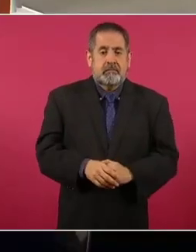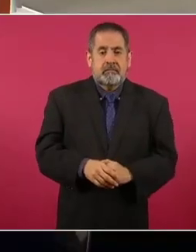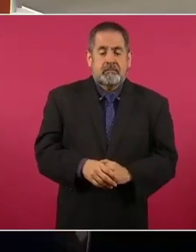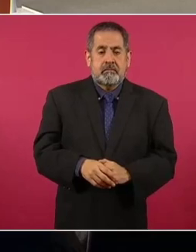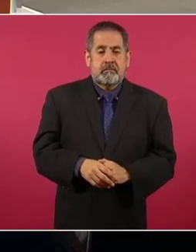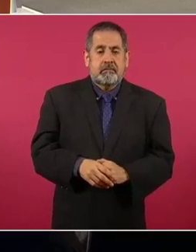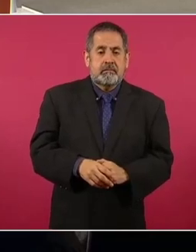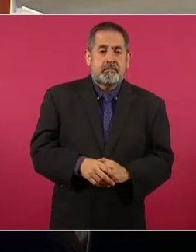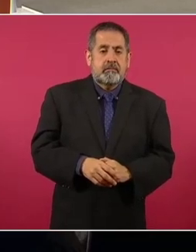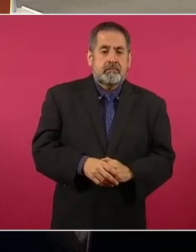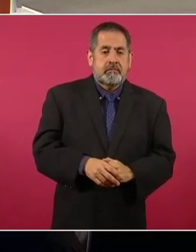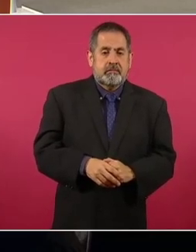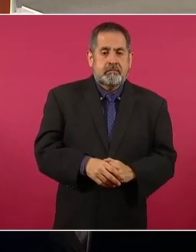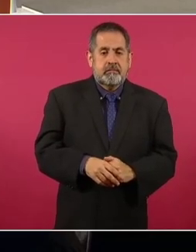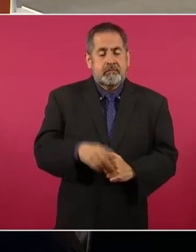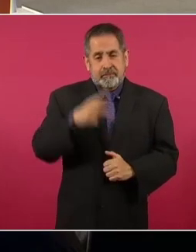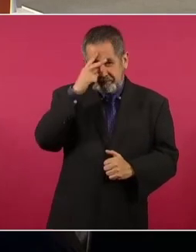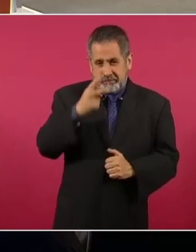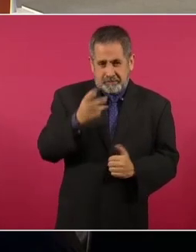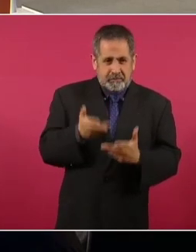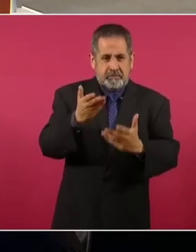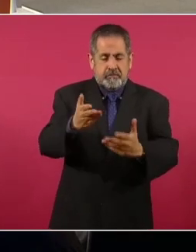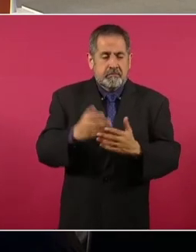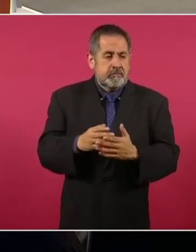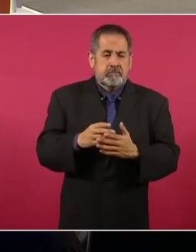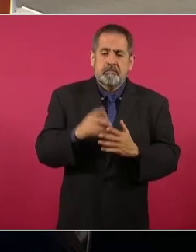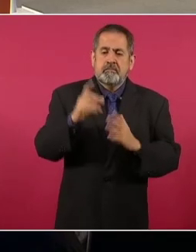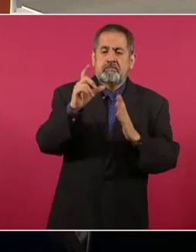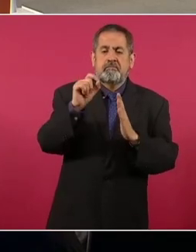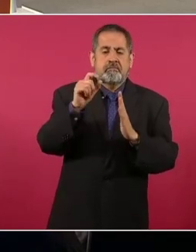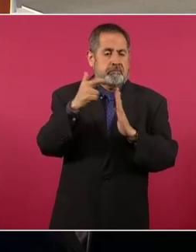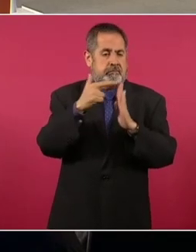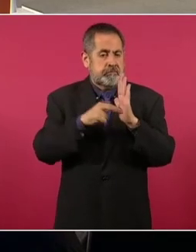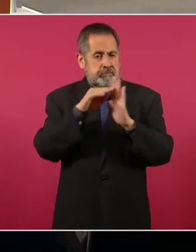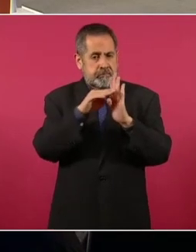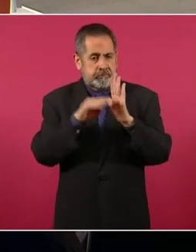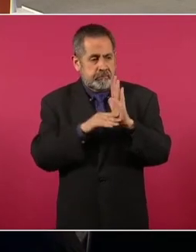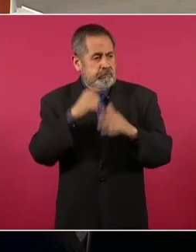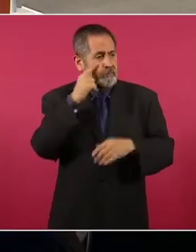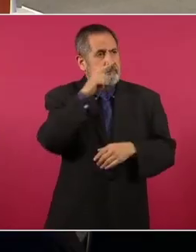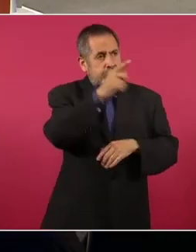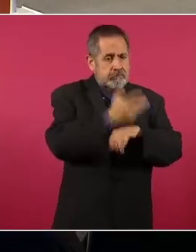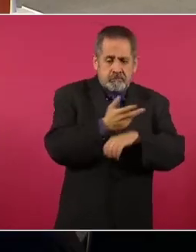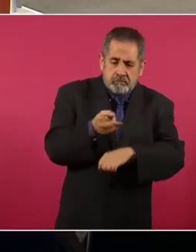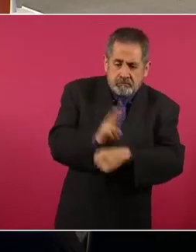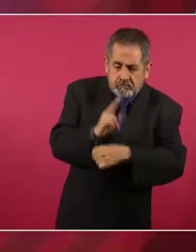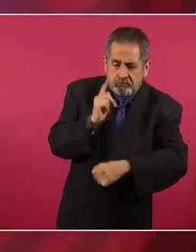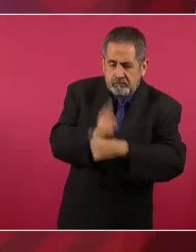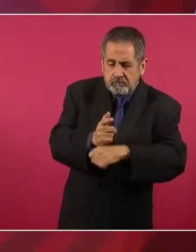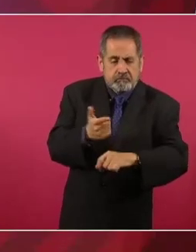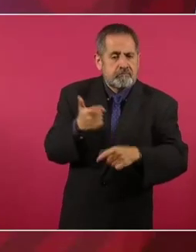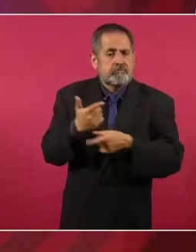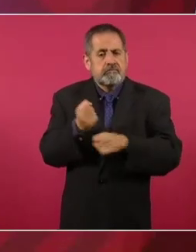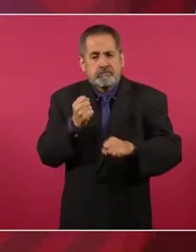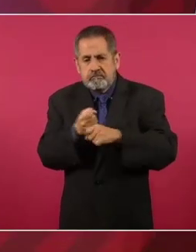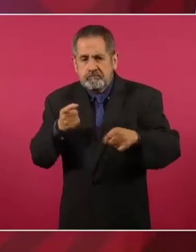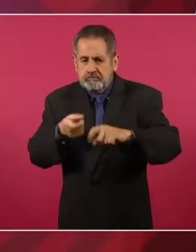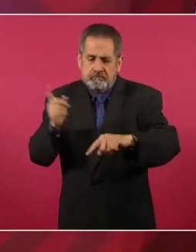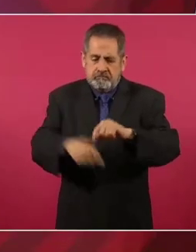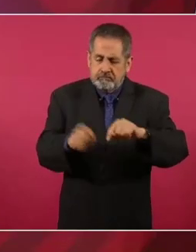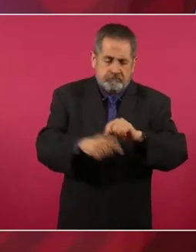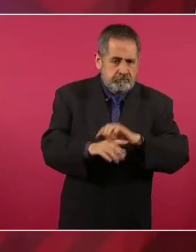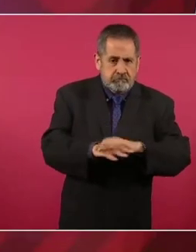Se sugirieron, México propuso 20 medidas para aumentar la confiscación de armas, reducir el tráfico ilegal y se